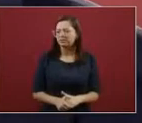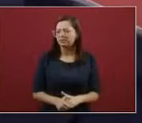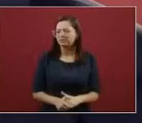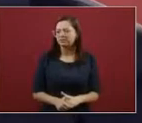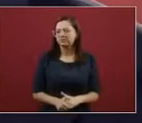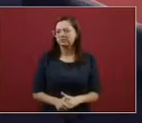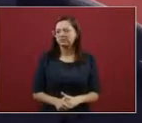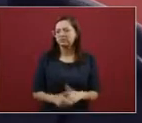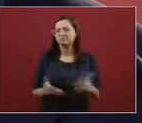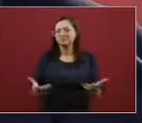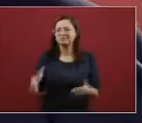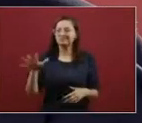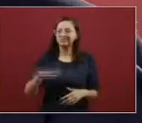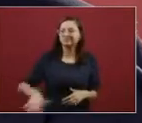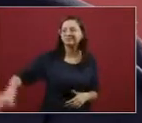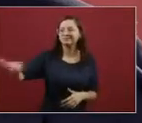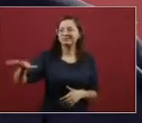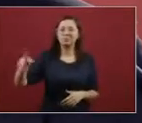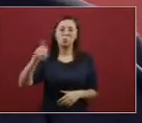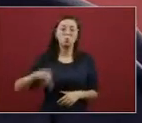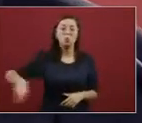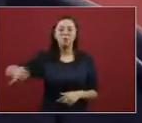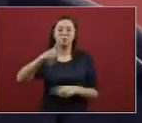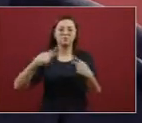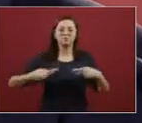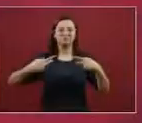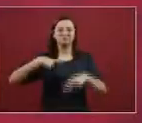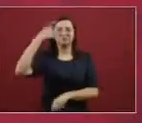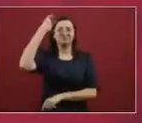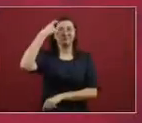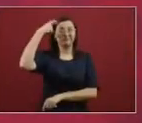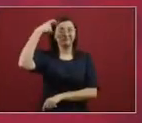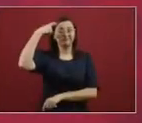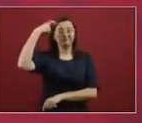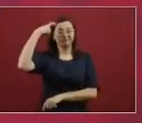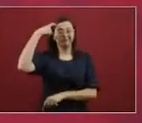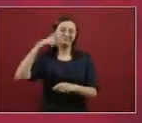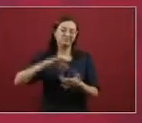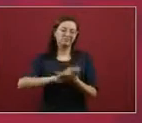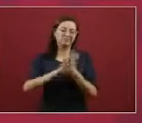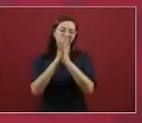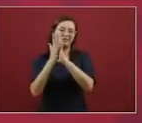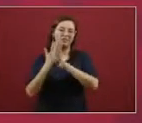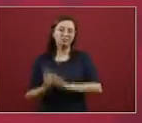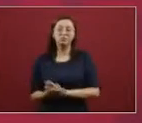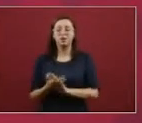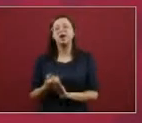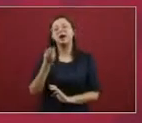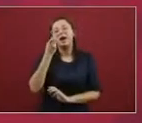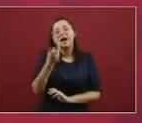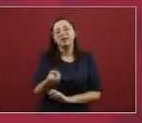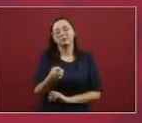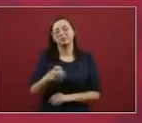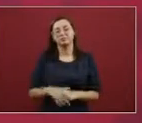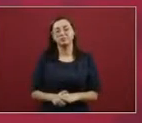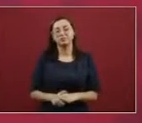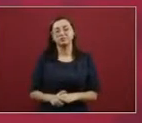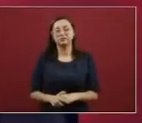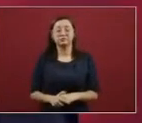ya cambio la mentalidad del pueblo esa es la transformación hay veces que hay